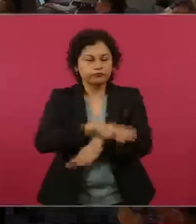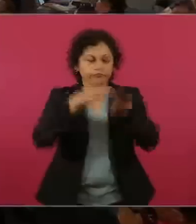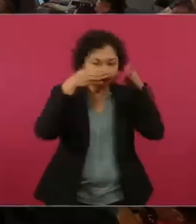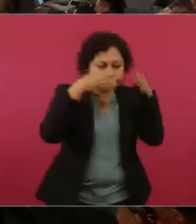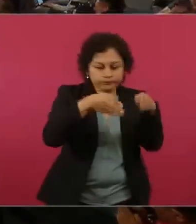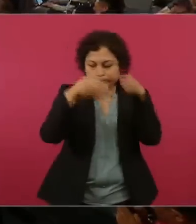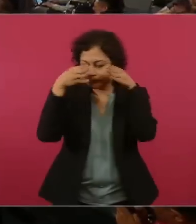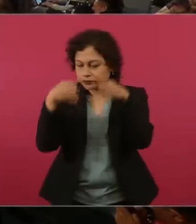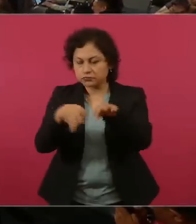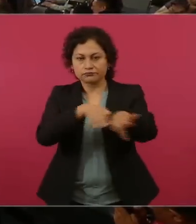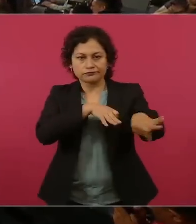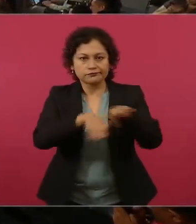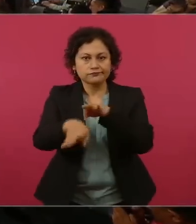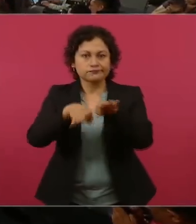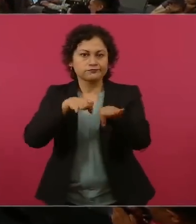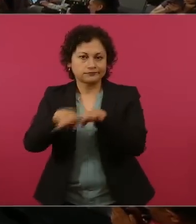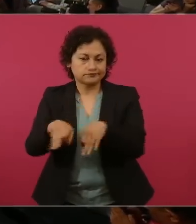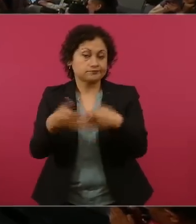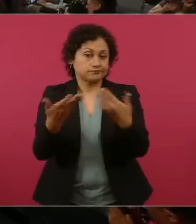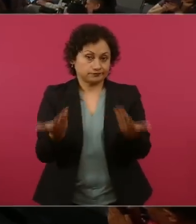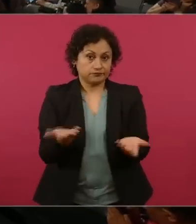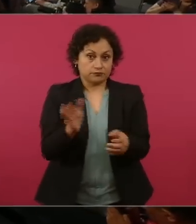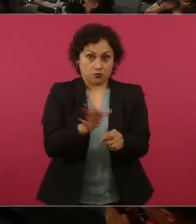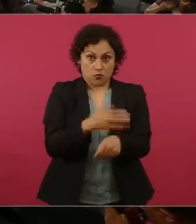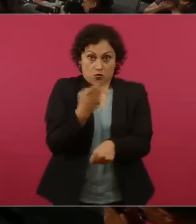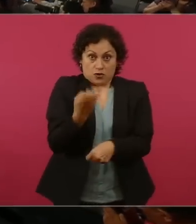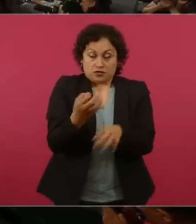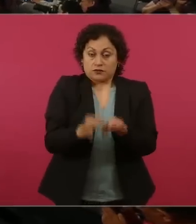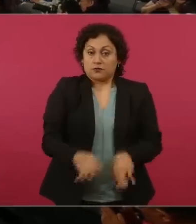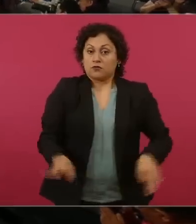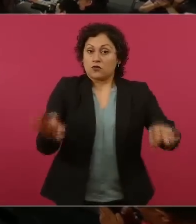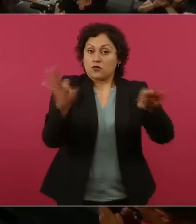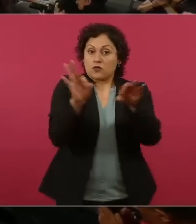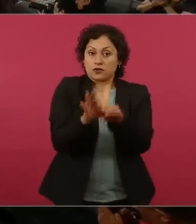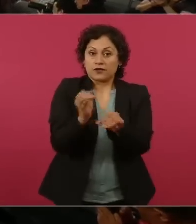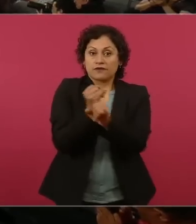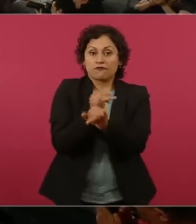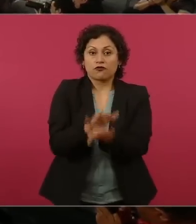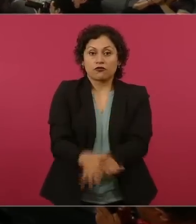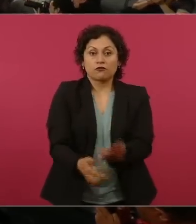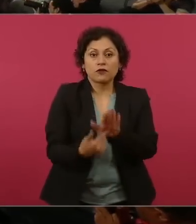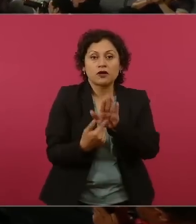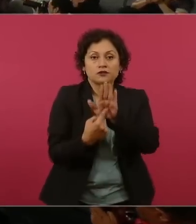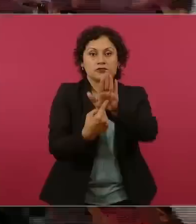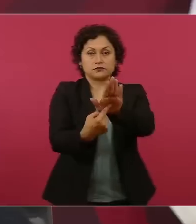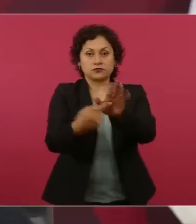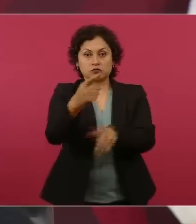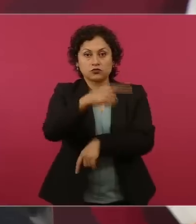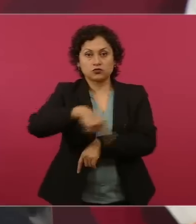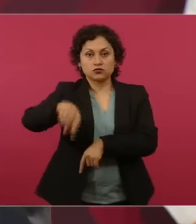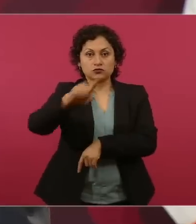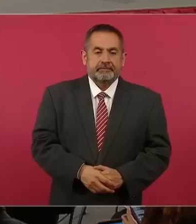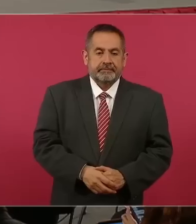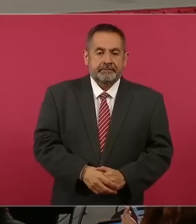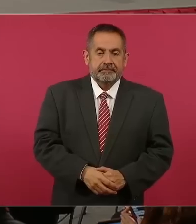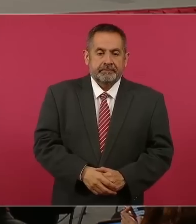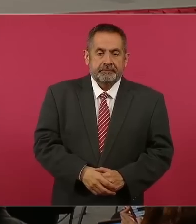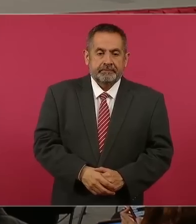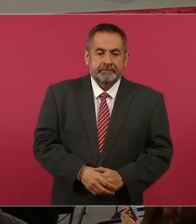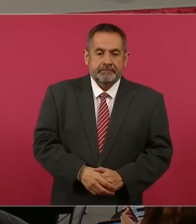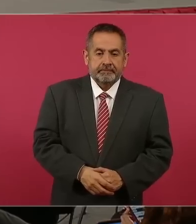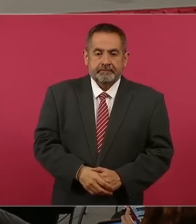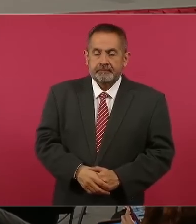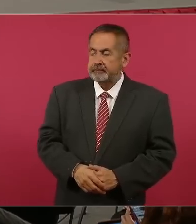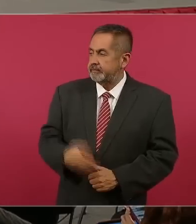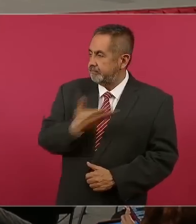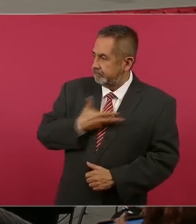que vamos a informarles en qué consisten estas obras hidráulicas. Con su